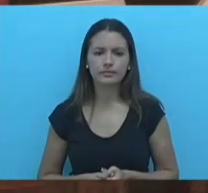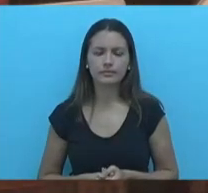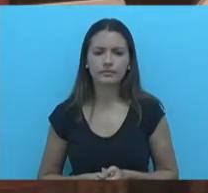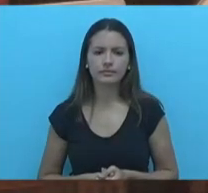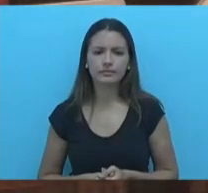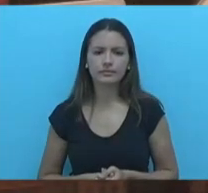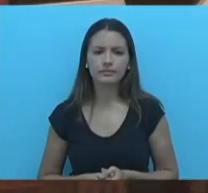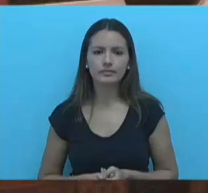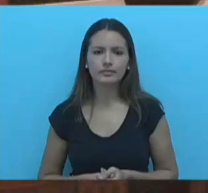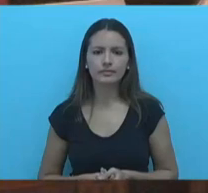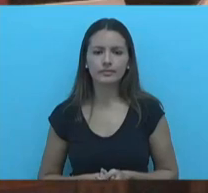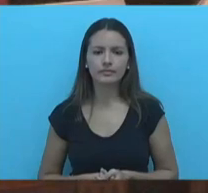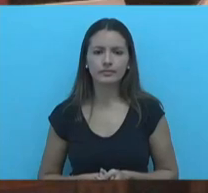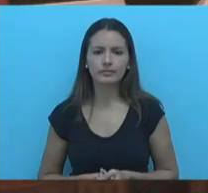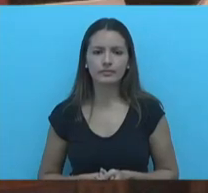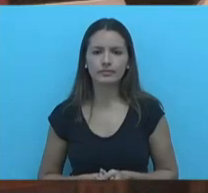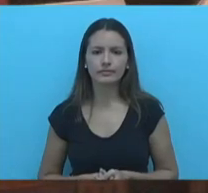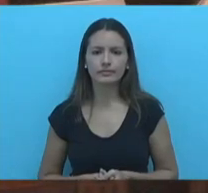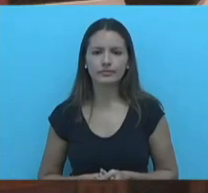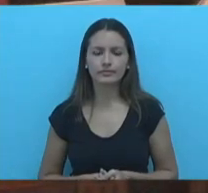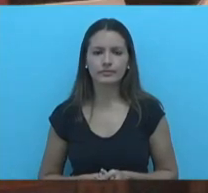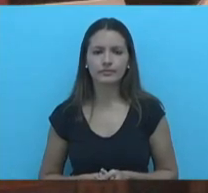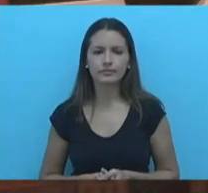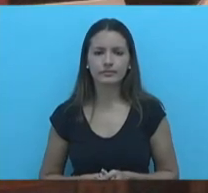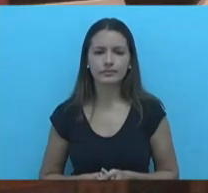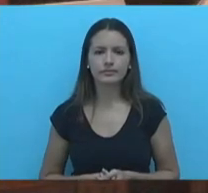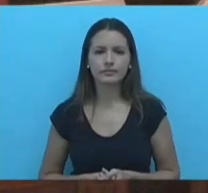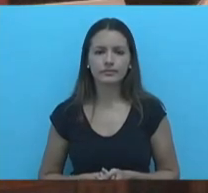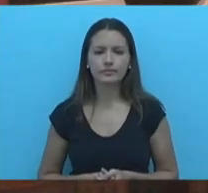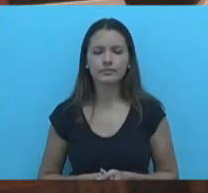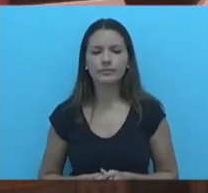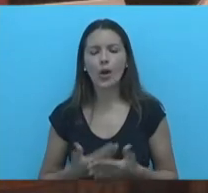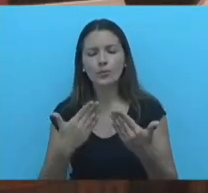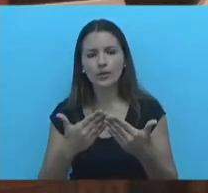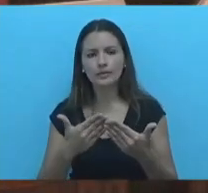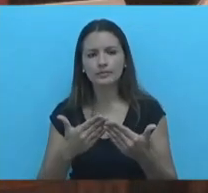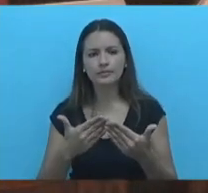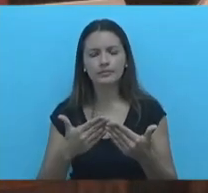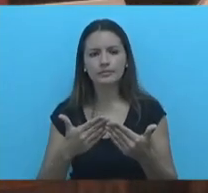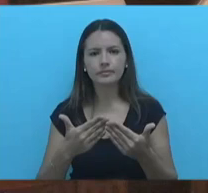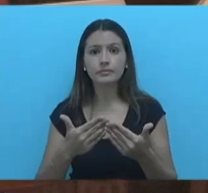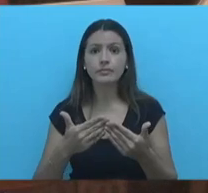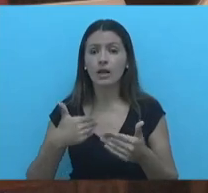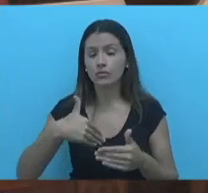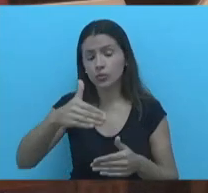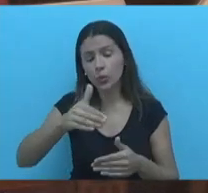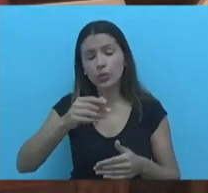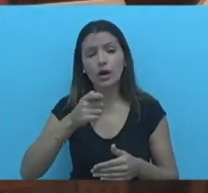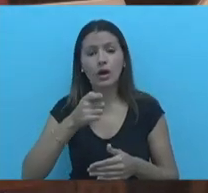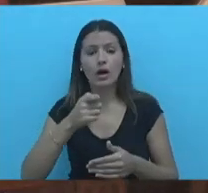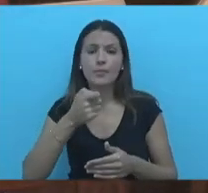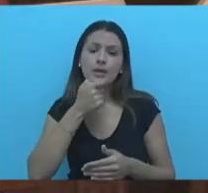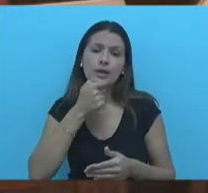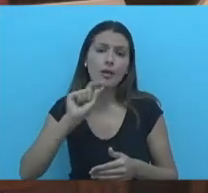que tal vez no son de tanto de tanta premura en el tiempo, porque si no nos va a encontrar esta legislatura el año